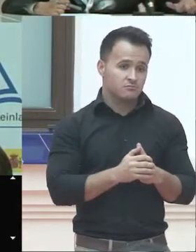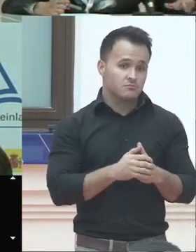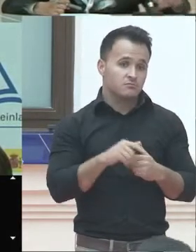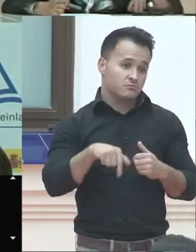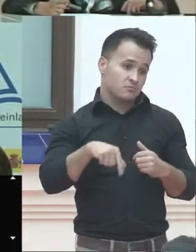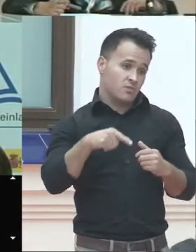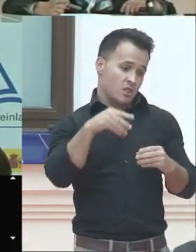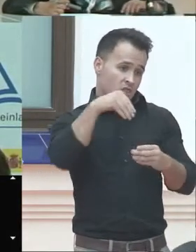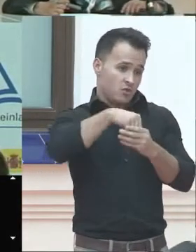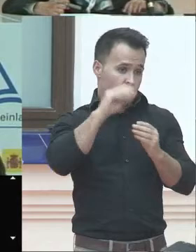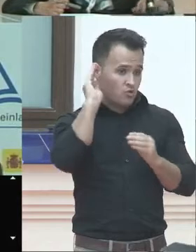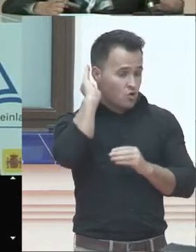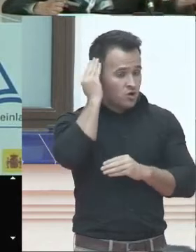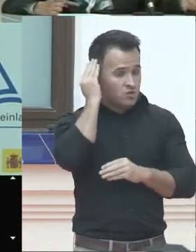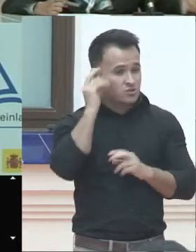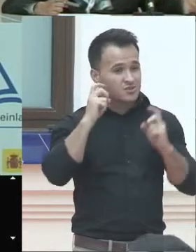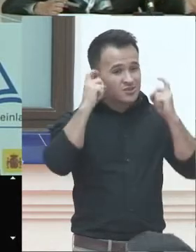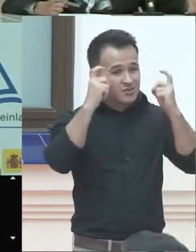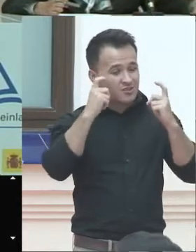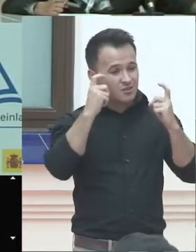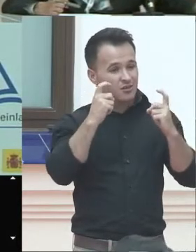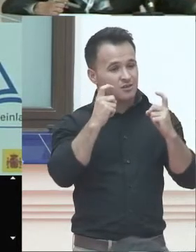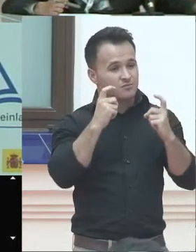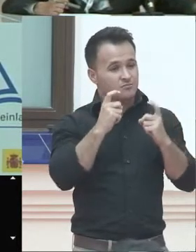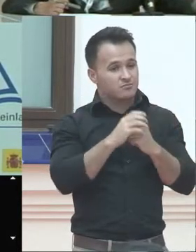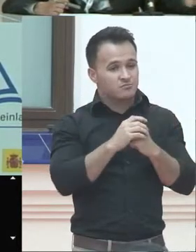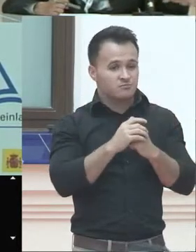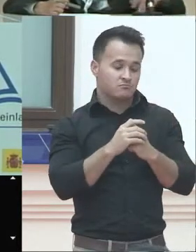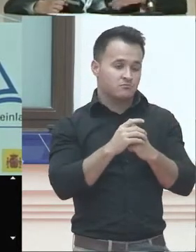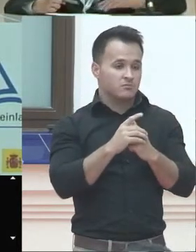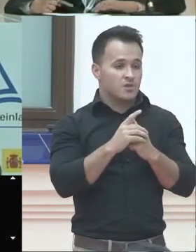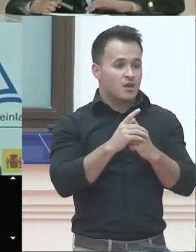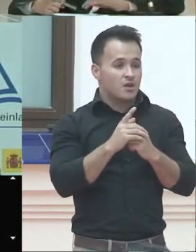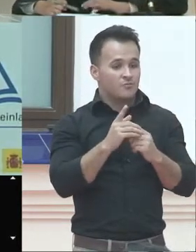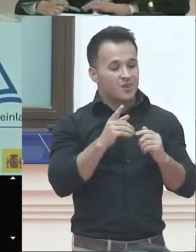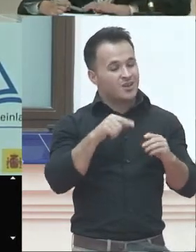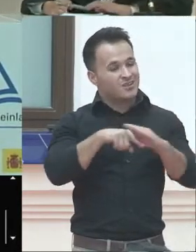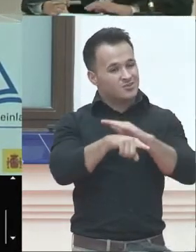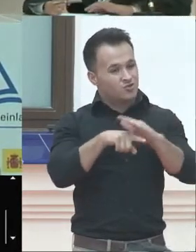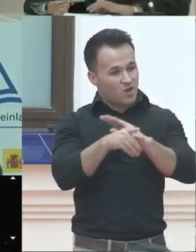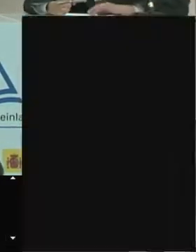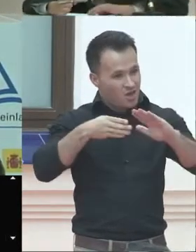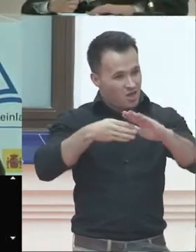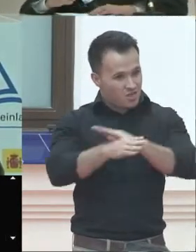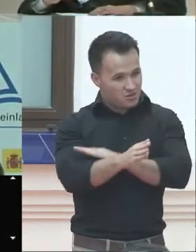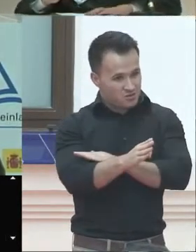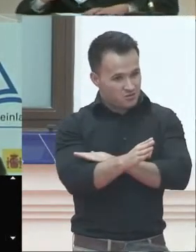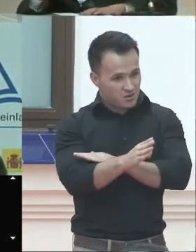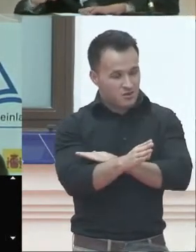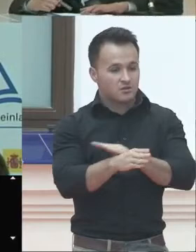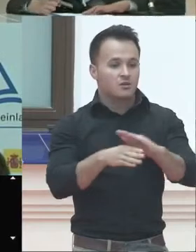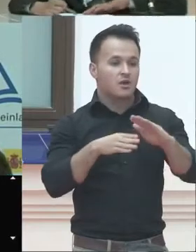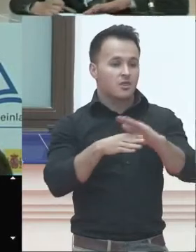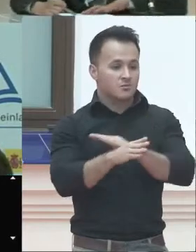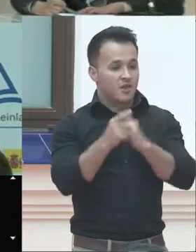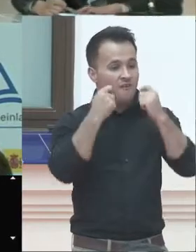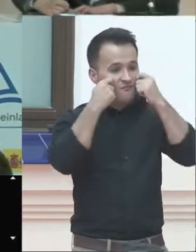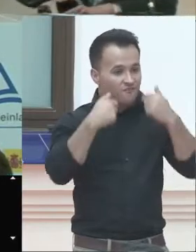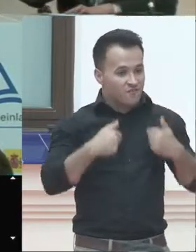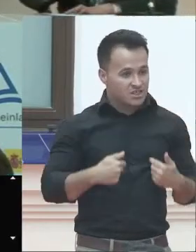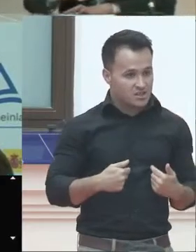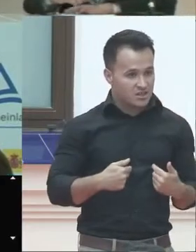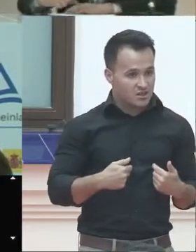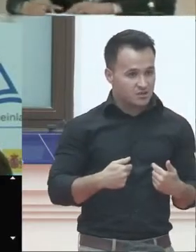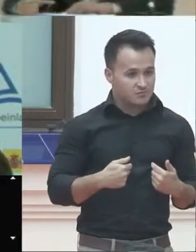Congreso, intentaremos aprender cómo estamos gestionando la accesibilidad, utilizando primero la accesibilidad física, que